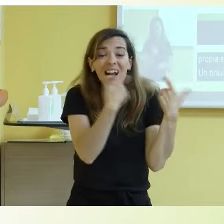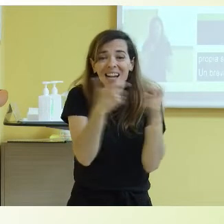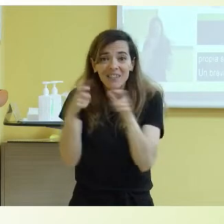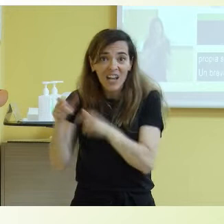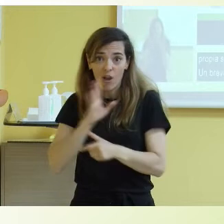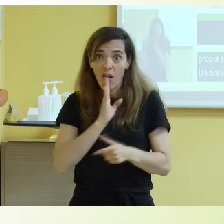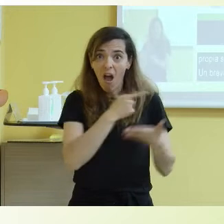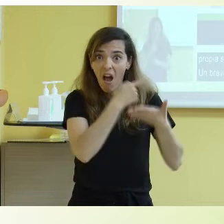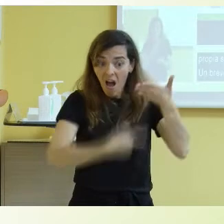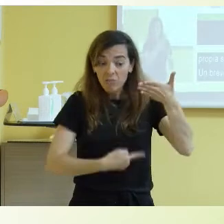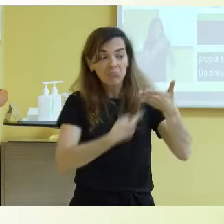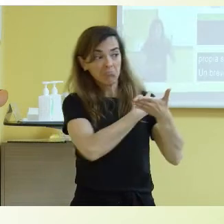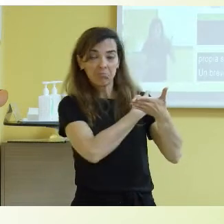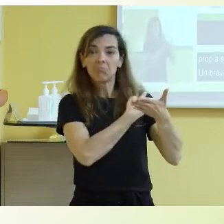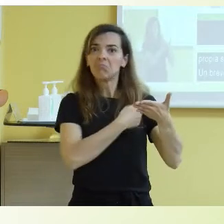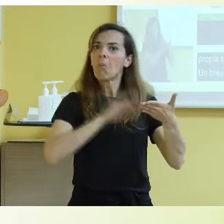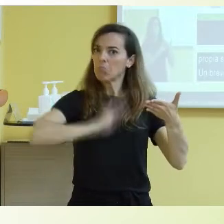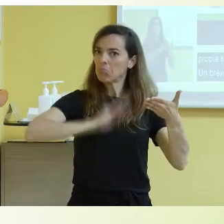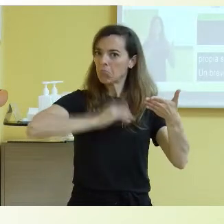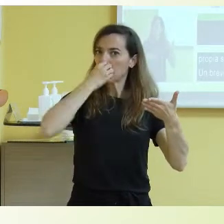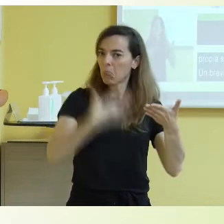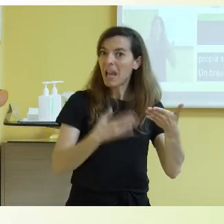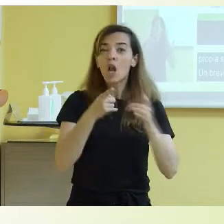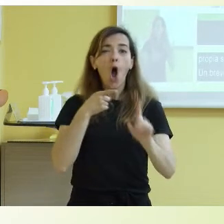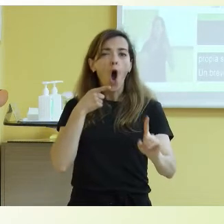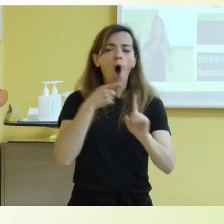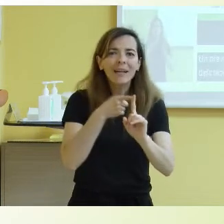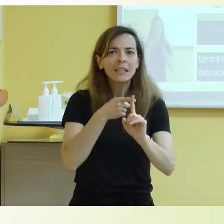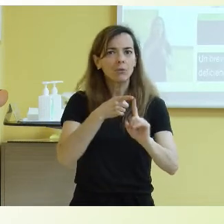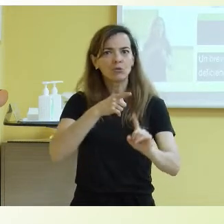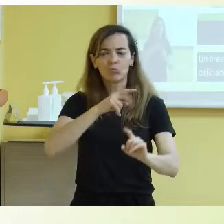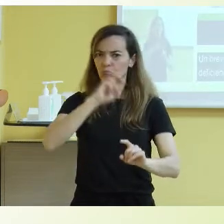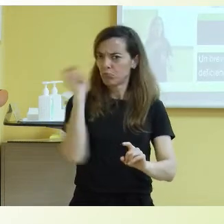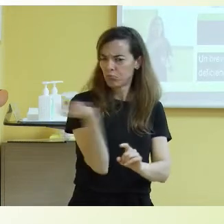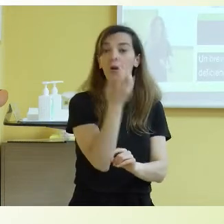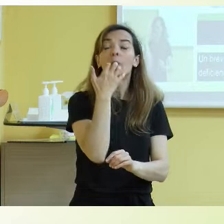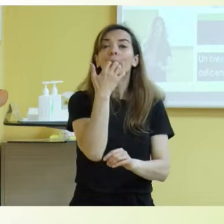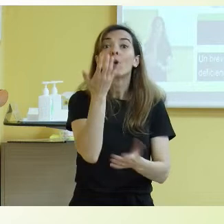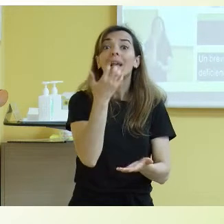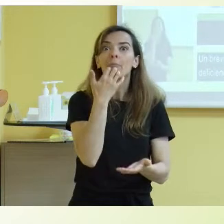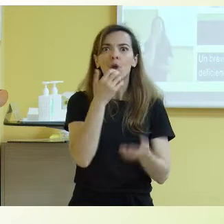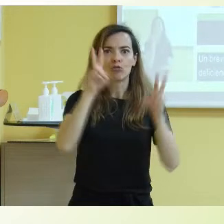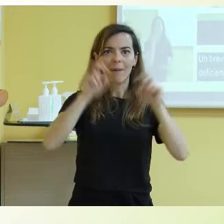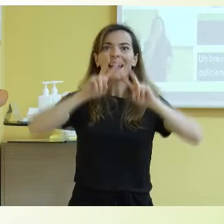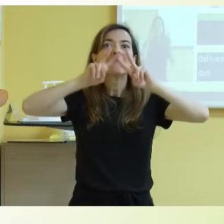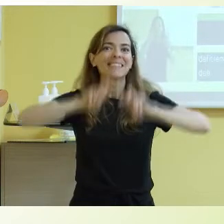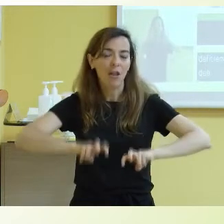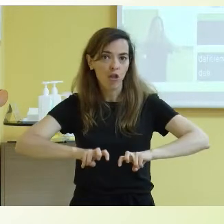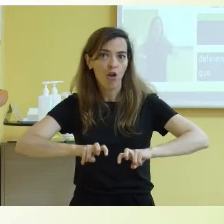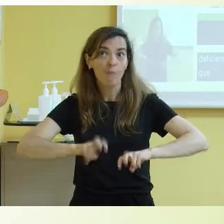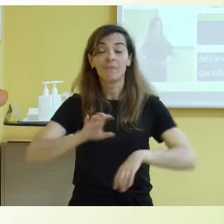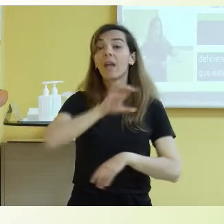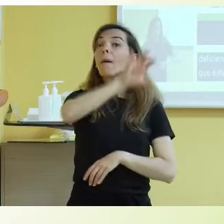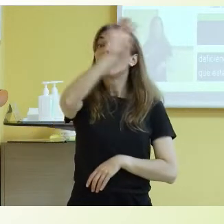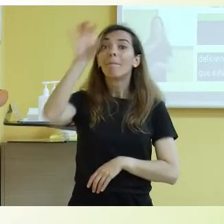está bastante lograda y que persigue bastantes cosas, como por ejemplo todo lo que tiene que ver con investigación, el hecho de que los